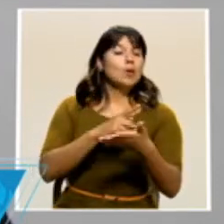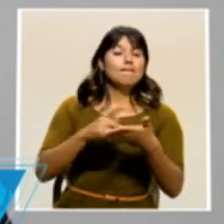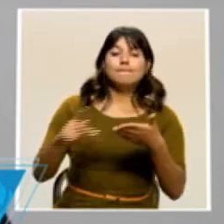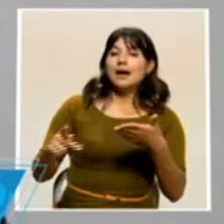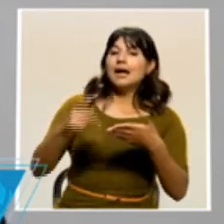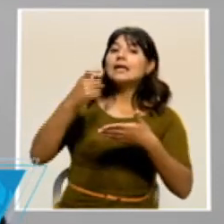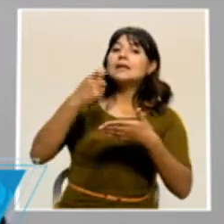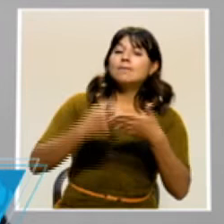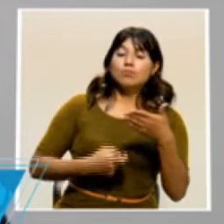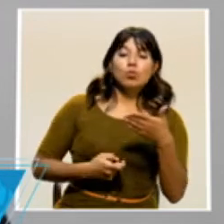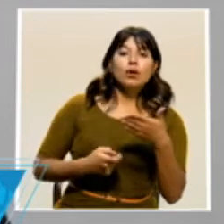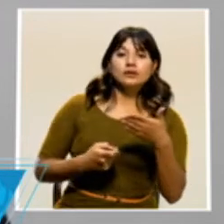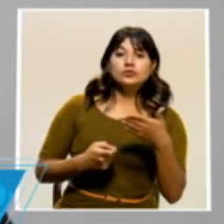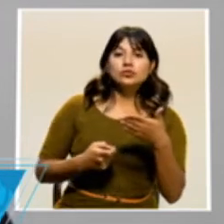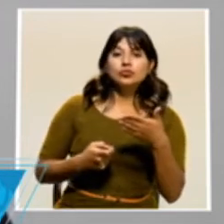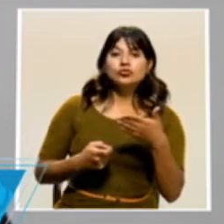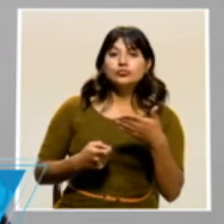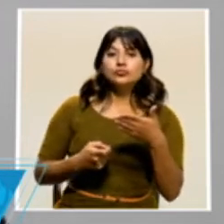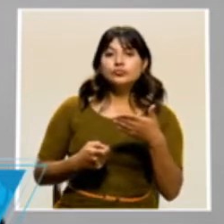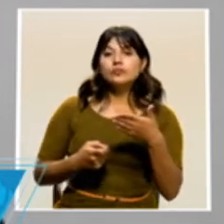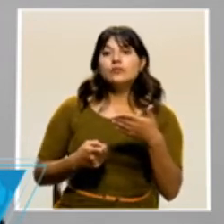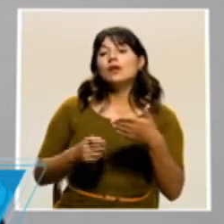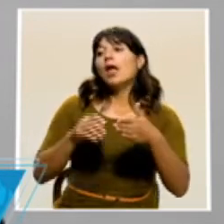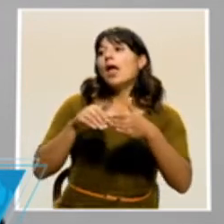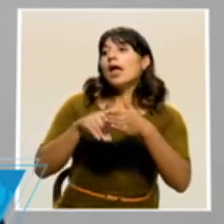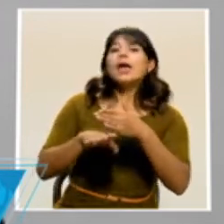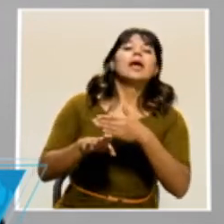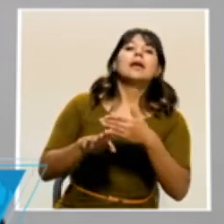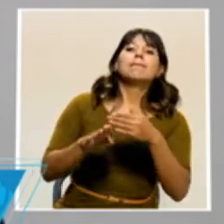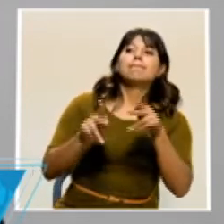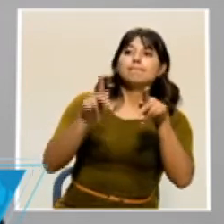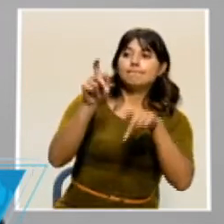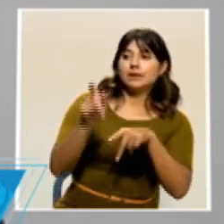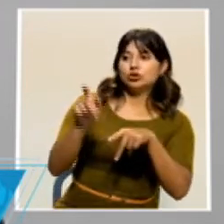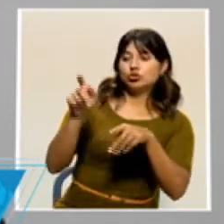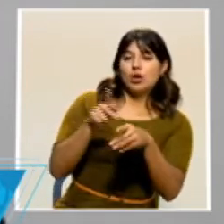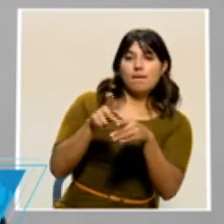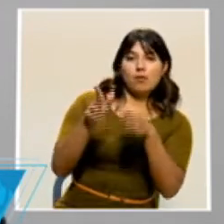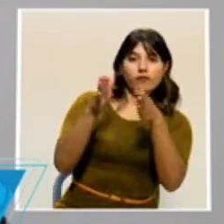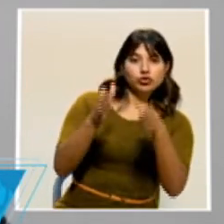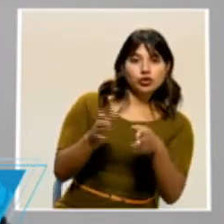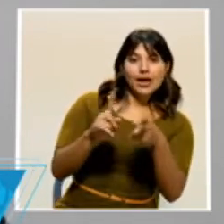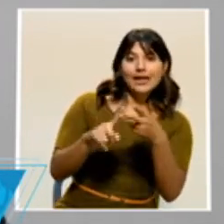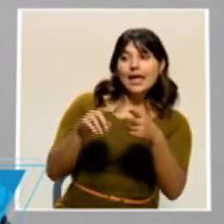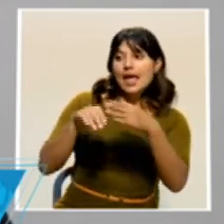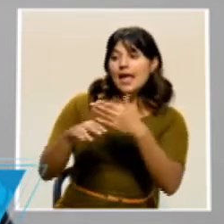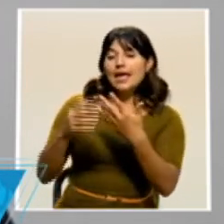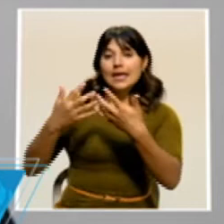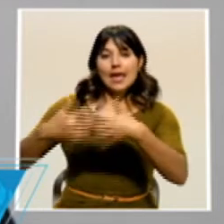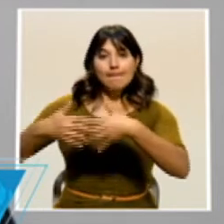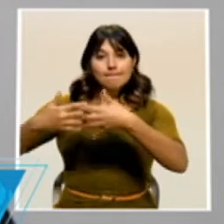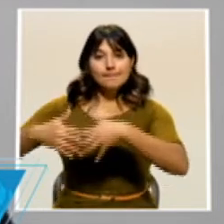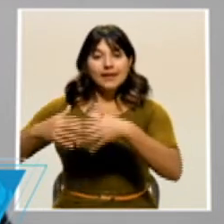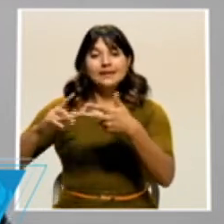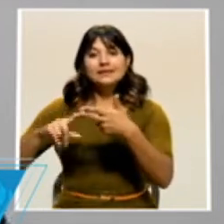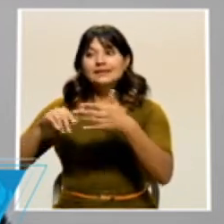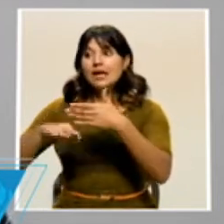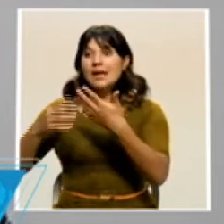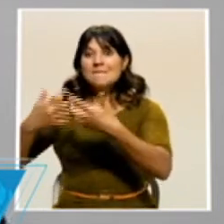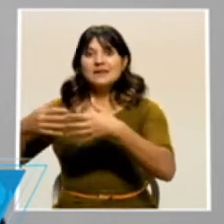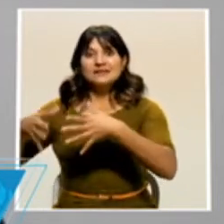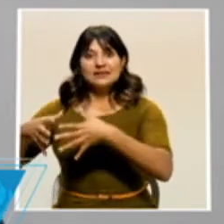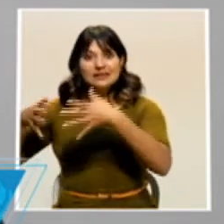evasión importantes en los profesionales liberales, en las empresas territoriales, en los grandes